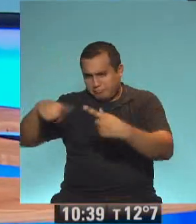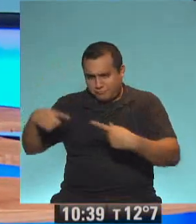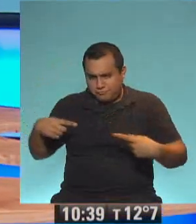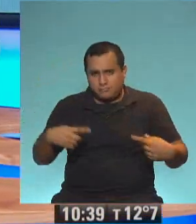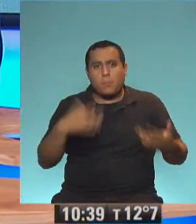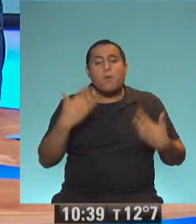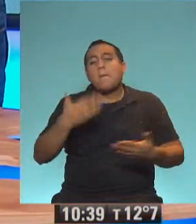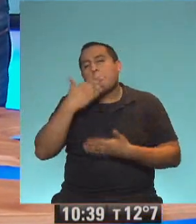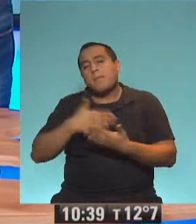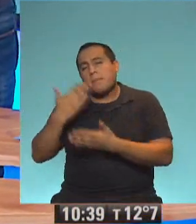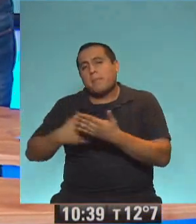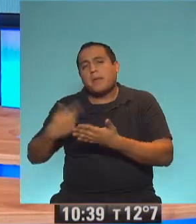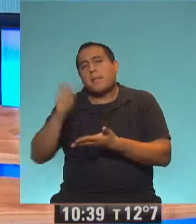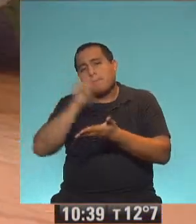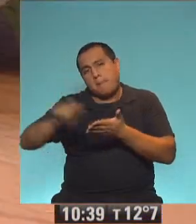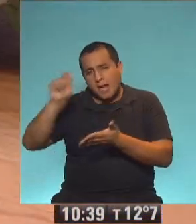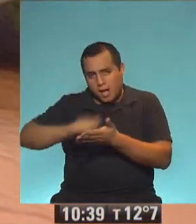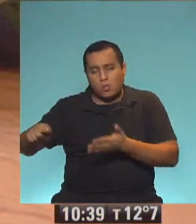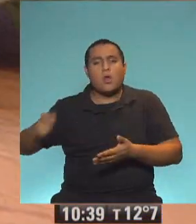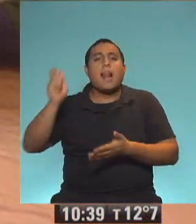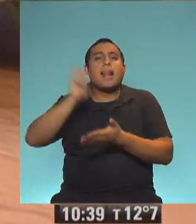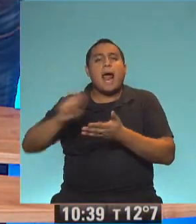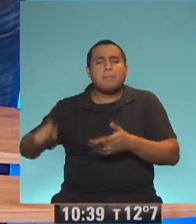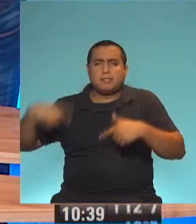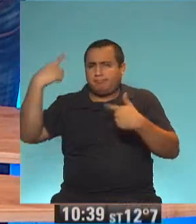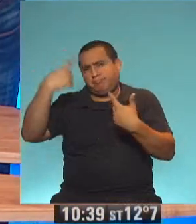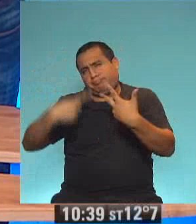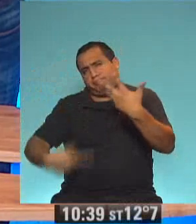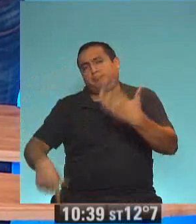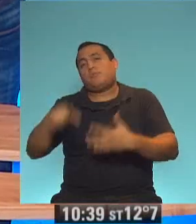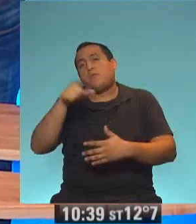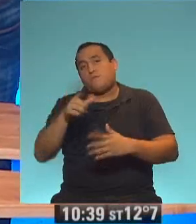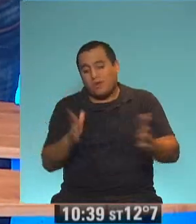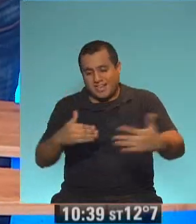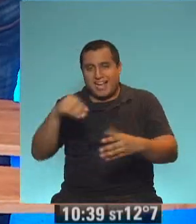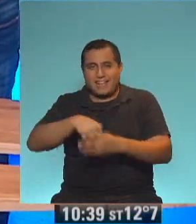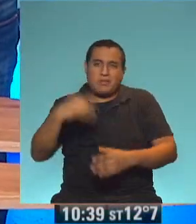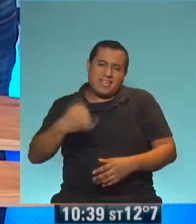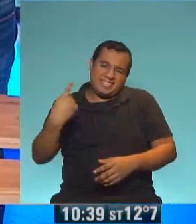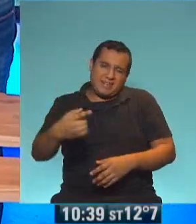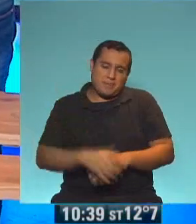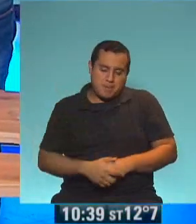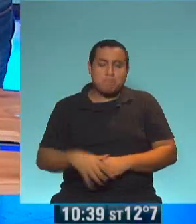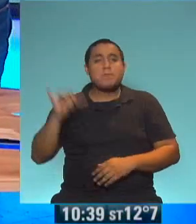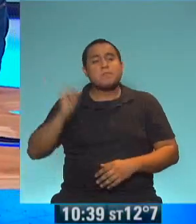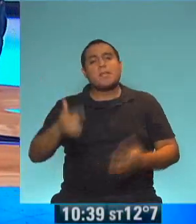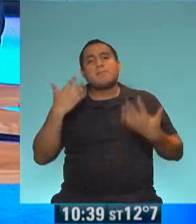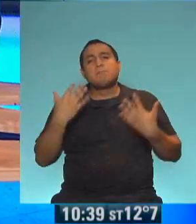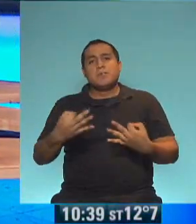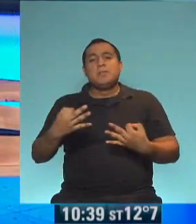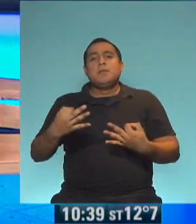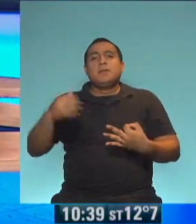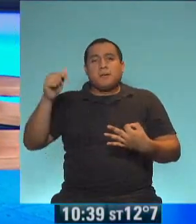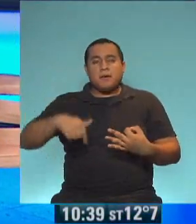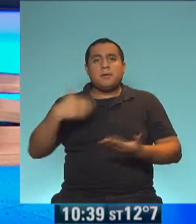Los maples de huevos. Y papeles, marcadores, lápices, las cosas que ustedes tengan siempre en su cajita, ¿no? Exactamente. Señor. Bien, como ya estuvimos jugando con los